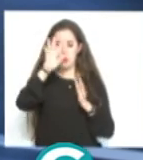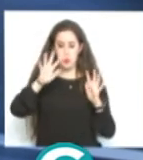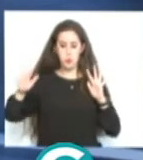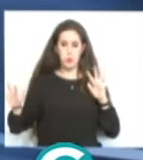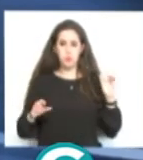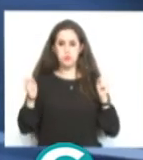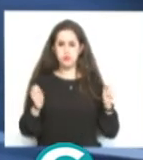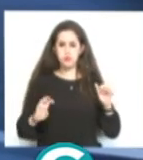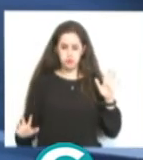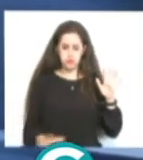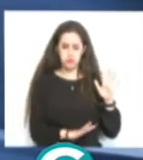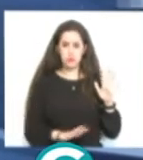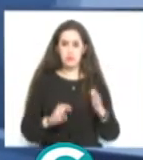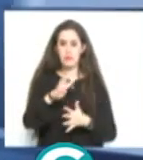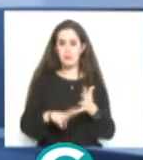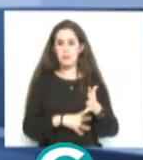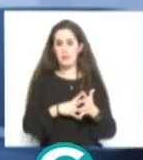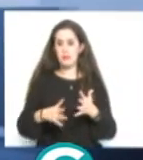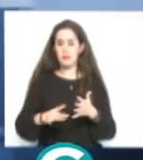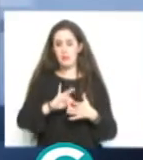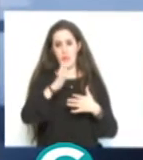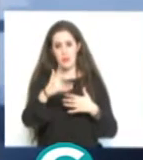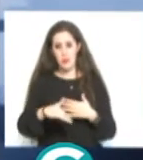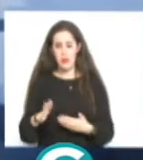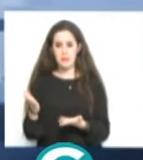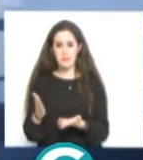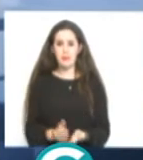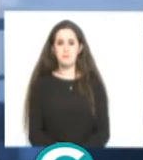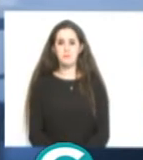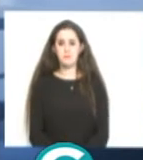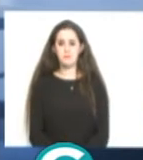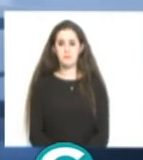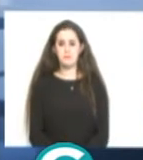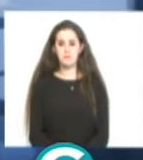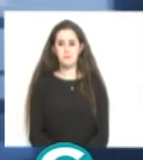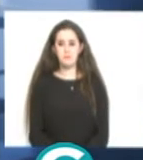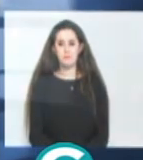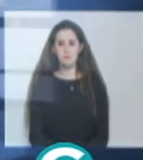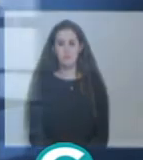con levante en el estrecho. A continuación les ofrecemos la tabla de oleajes y mareas.